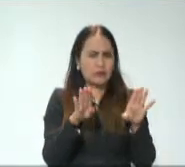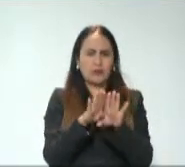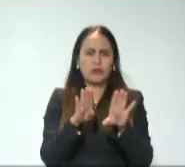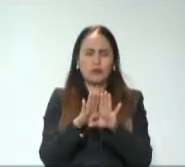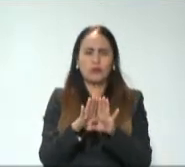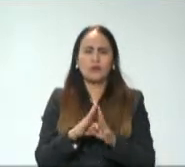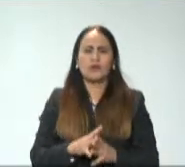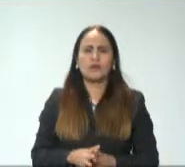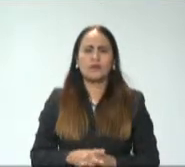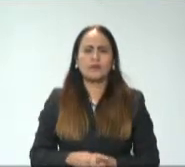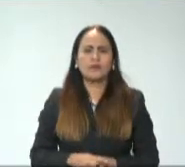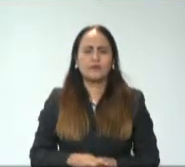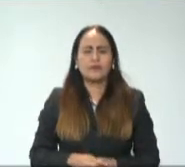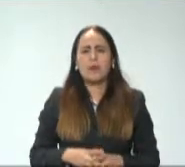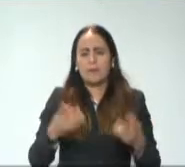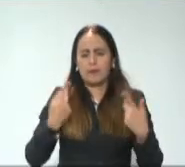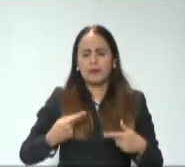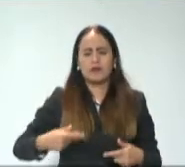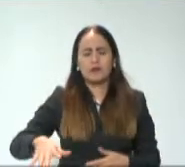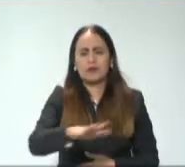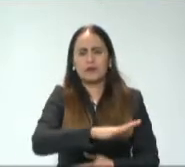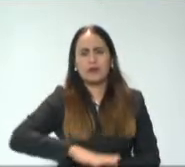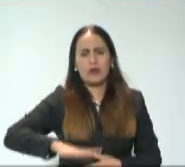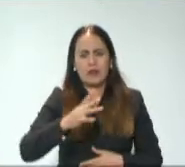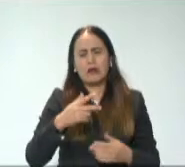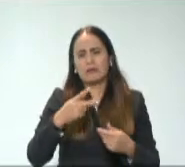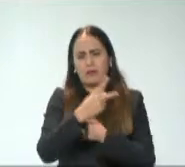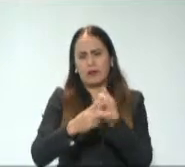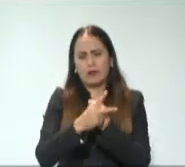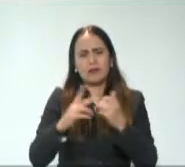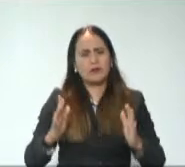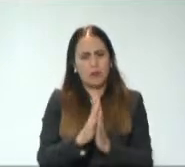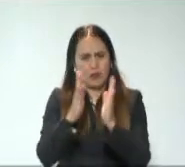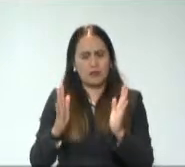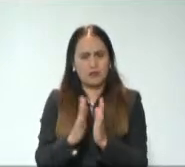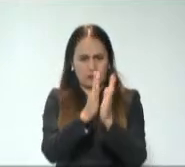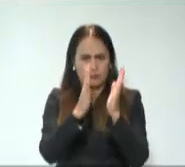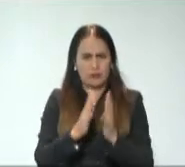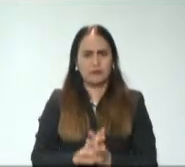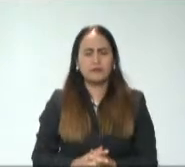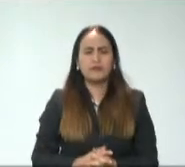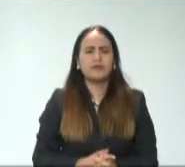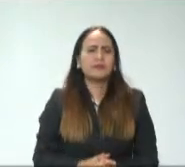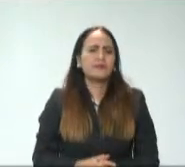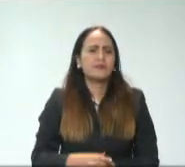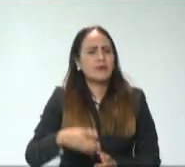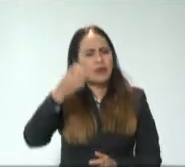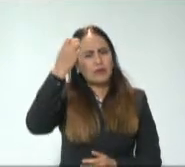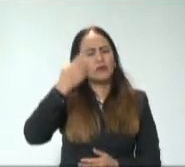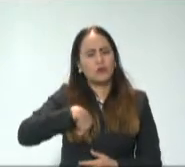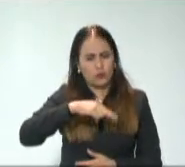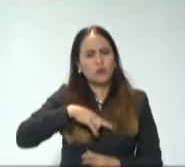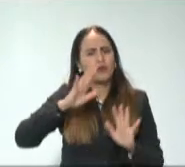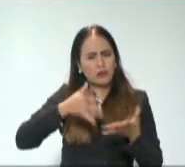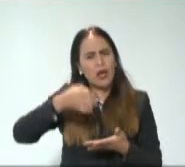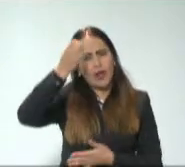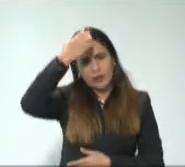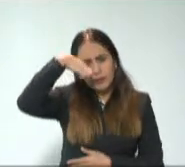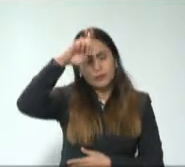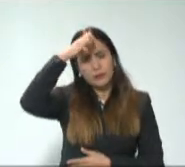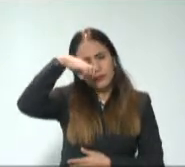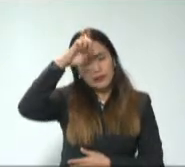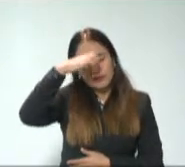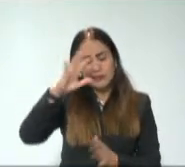eh de participación por parte de los países hemos tenido la experiencia que cuando se han presentado